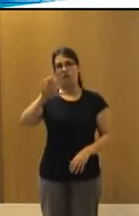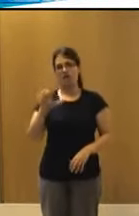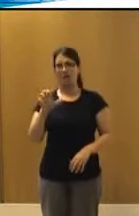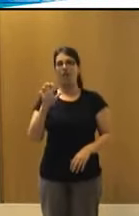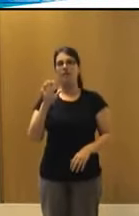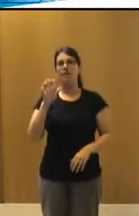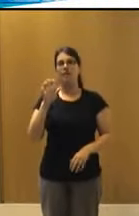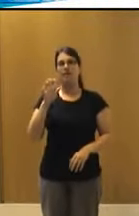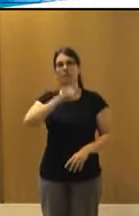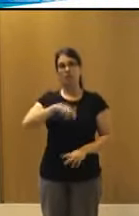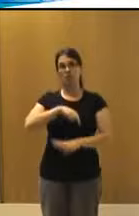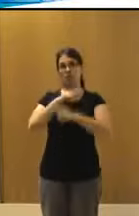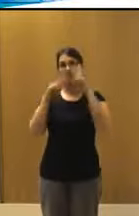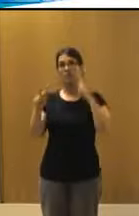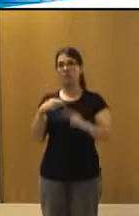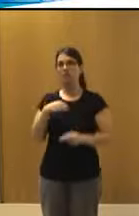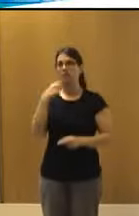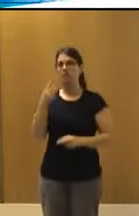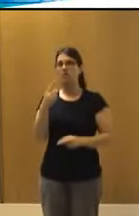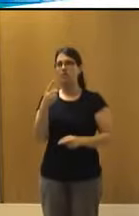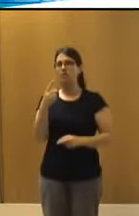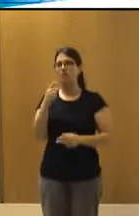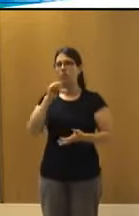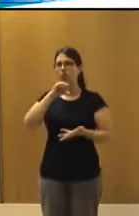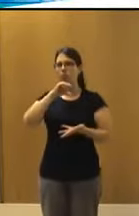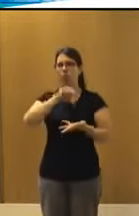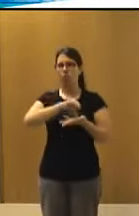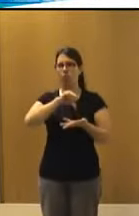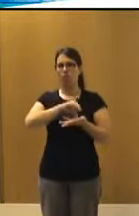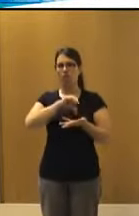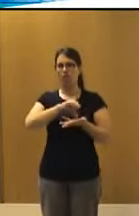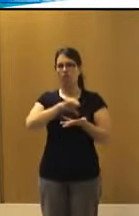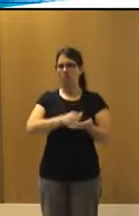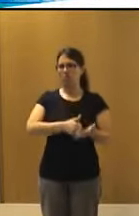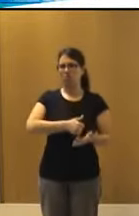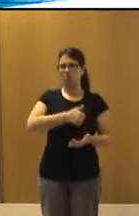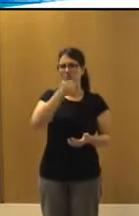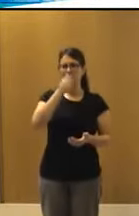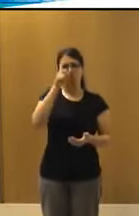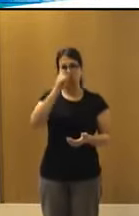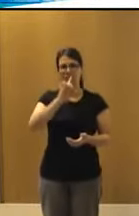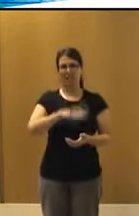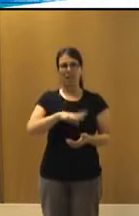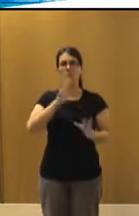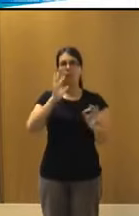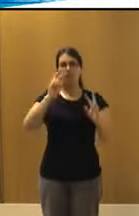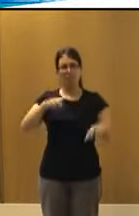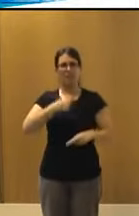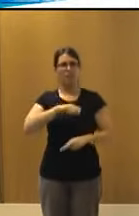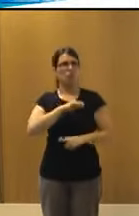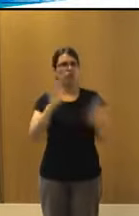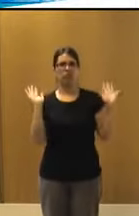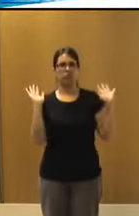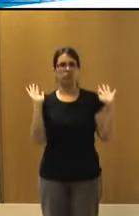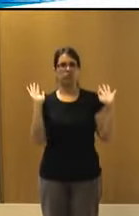han contestado, mentiría si te diríamos, oye, son más ciudades que porque contestan los que contestan. Lo que sí te puedo decir es que es IP española,